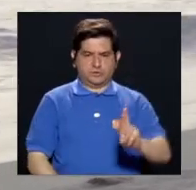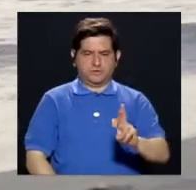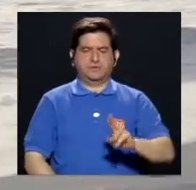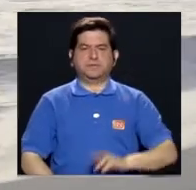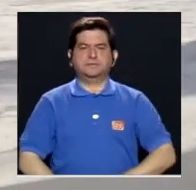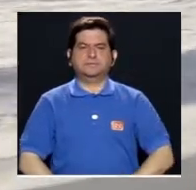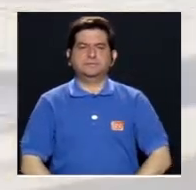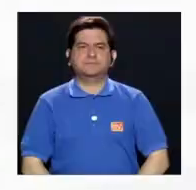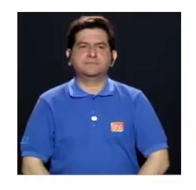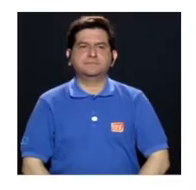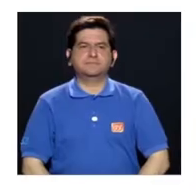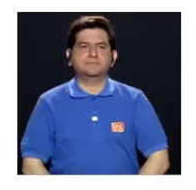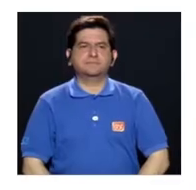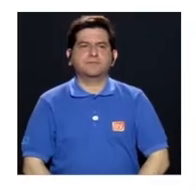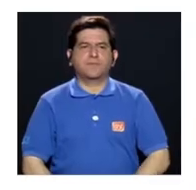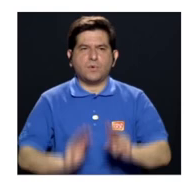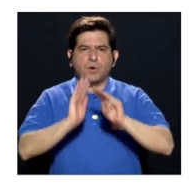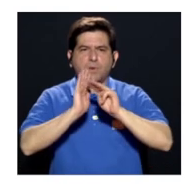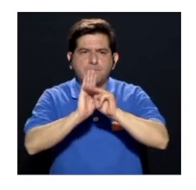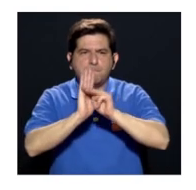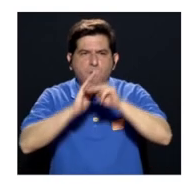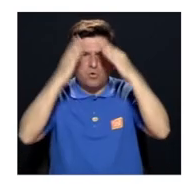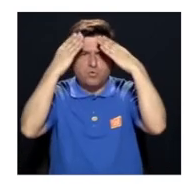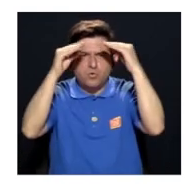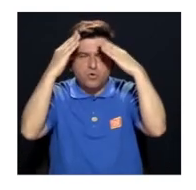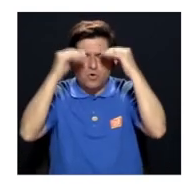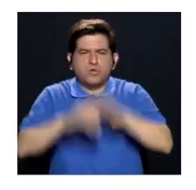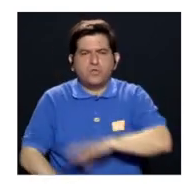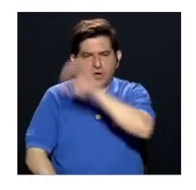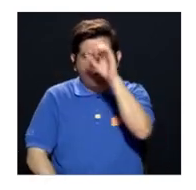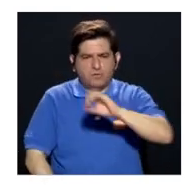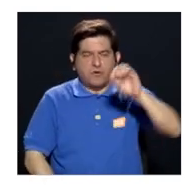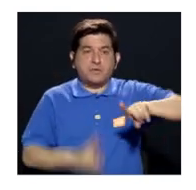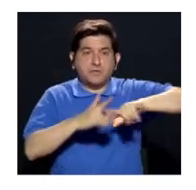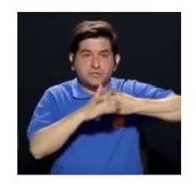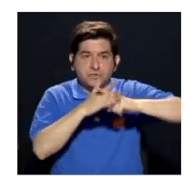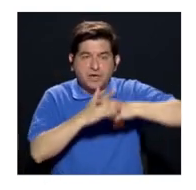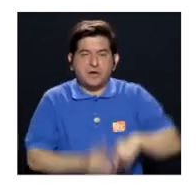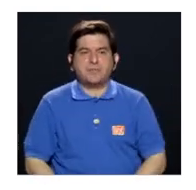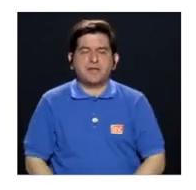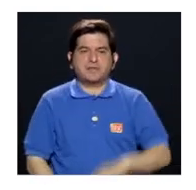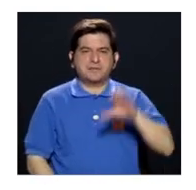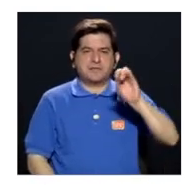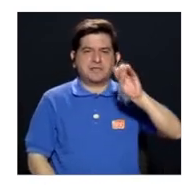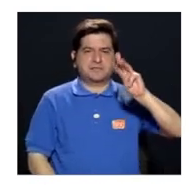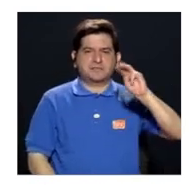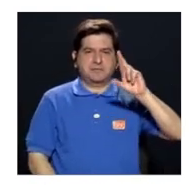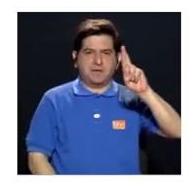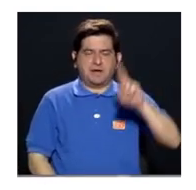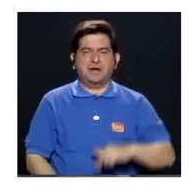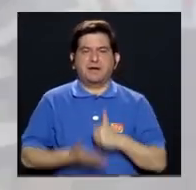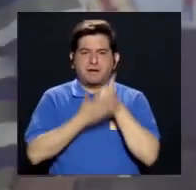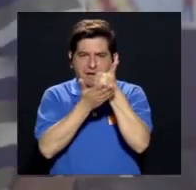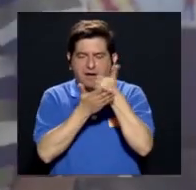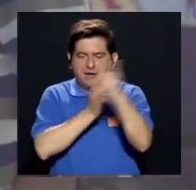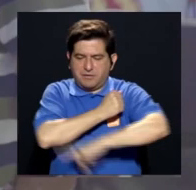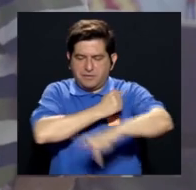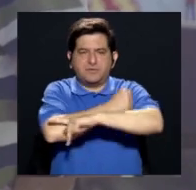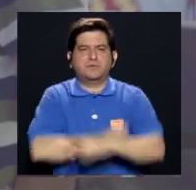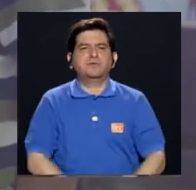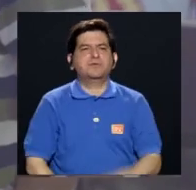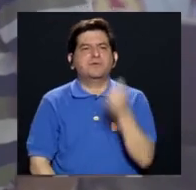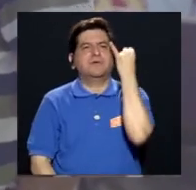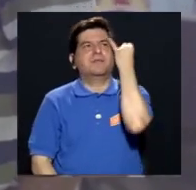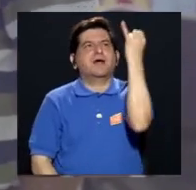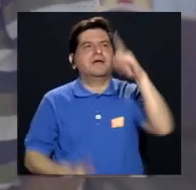Rica. Módulo de Información Oceanográfica, una herramienta del CIMAR al servicio del país. La